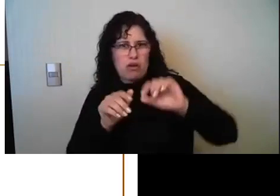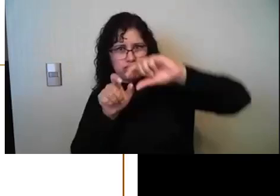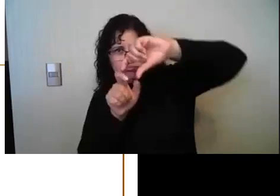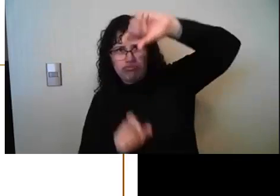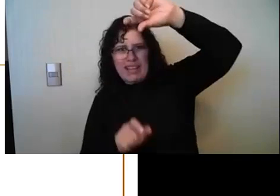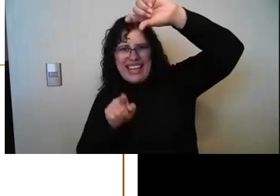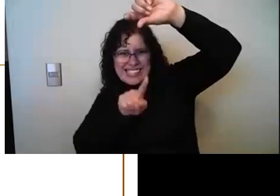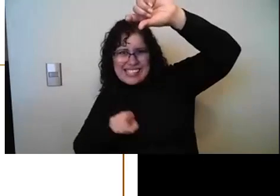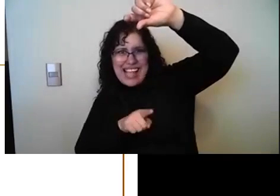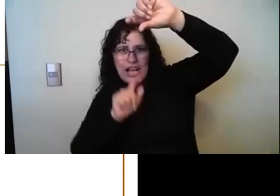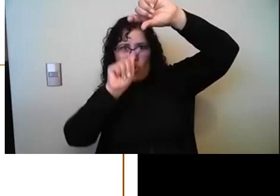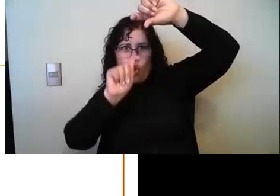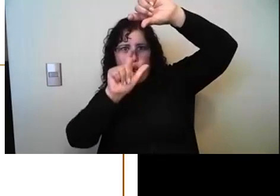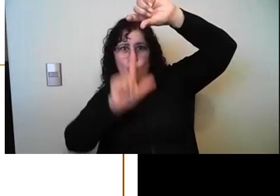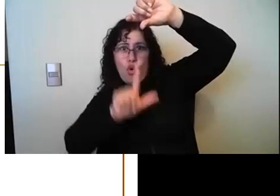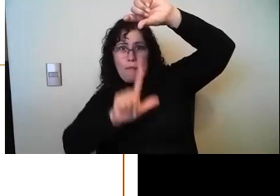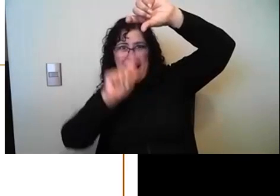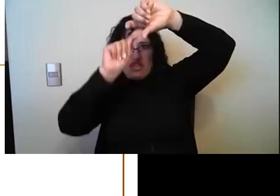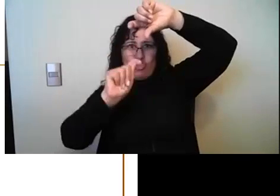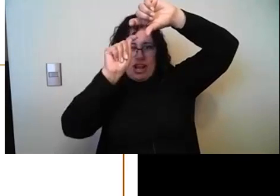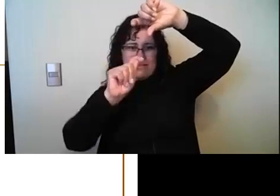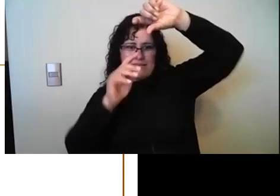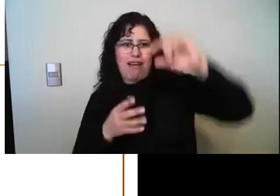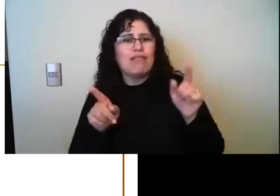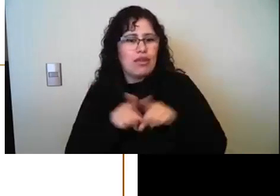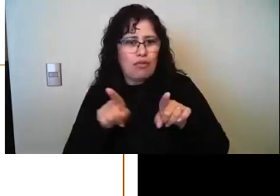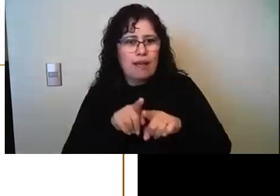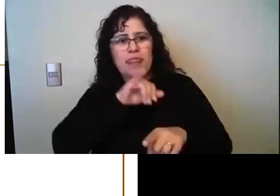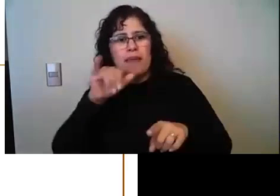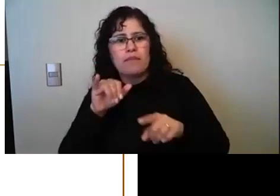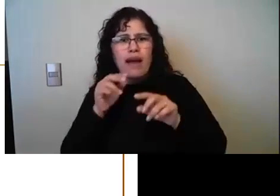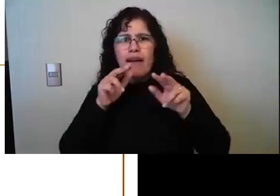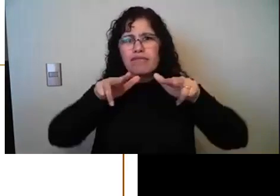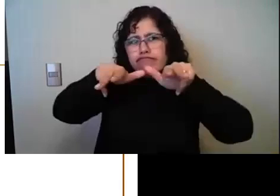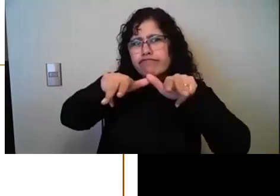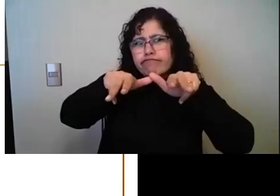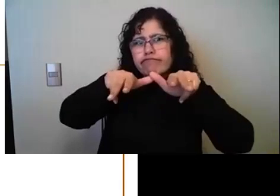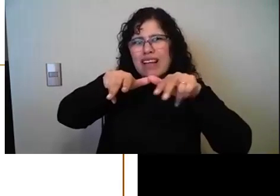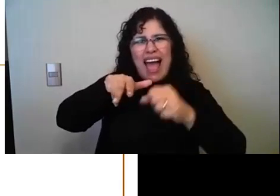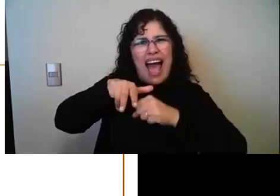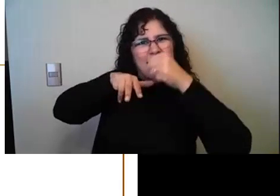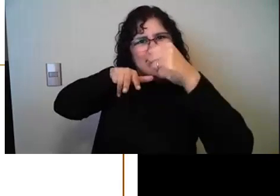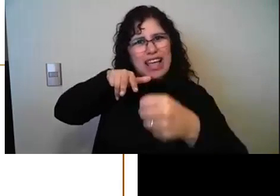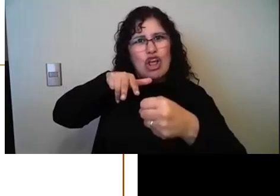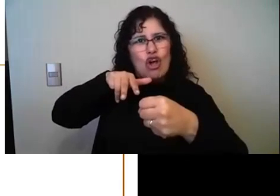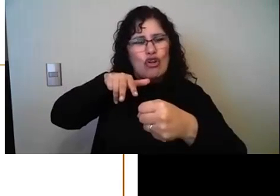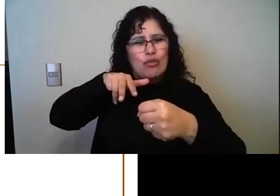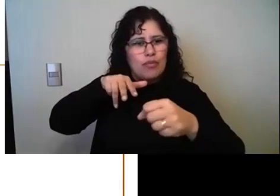Luego, en este esquema está la sustancia gris, el corno anterior, o asta